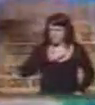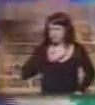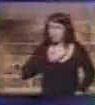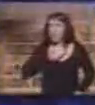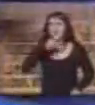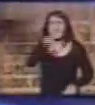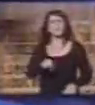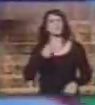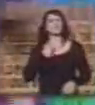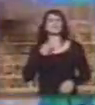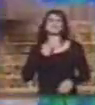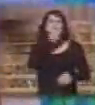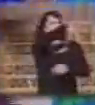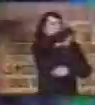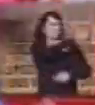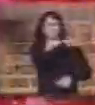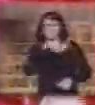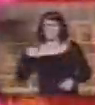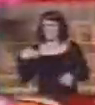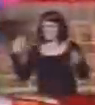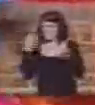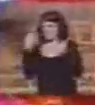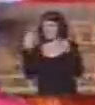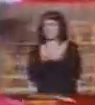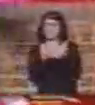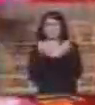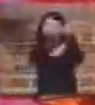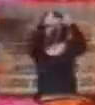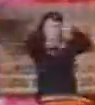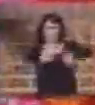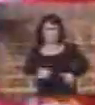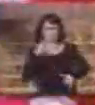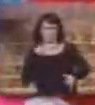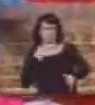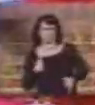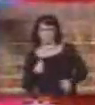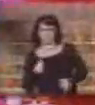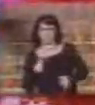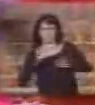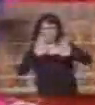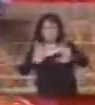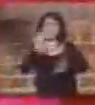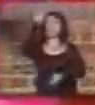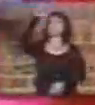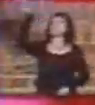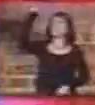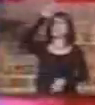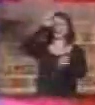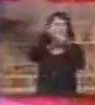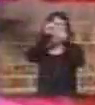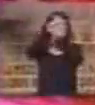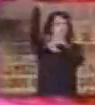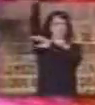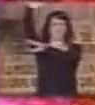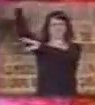que ellos quieran, no celebra ese motivo, en el cielo una